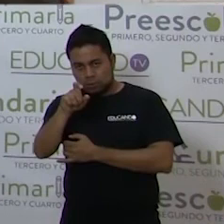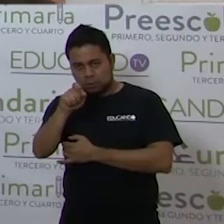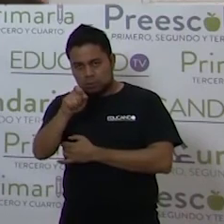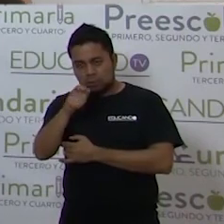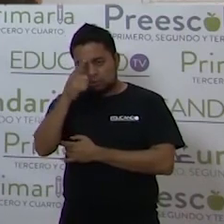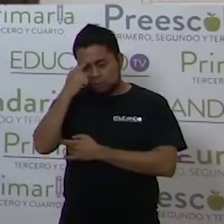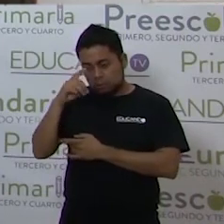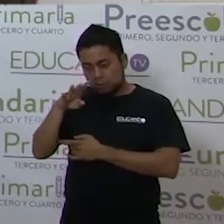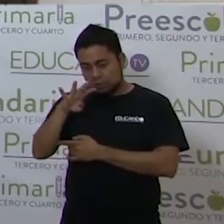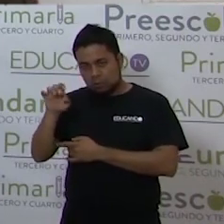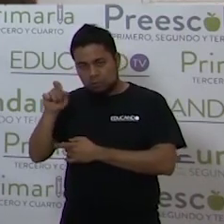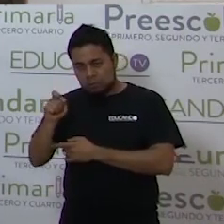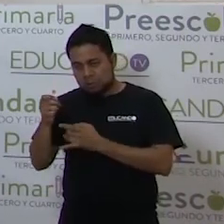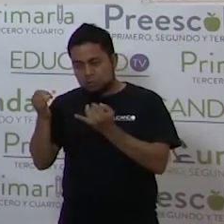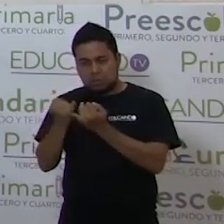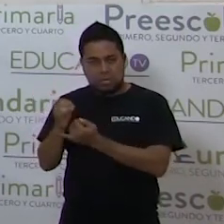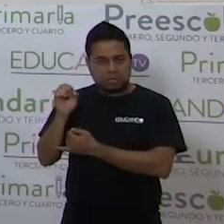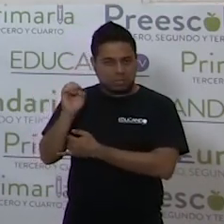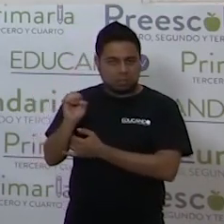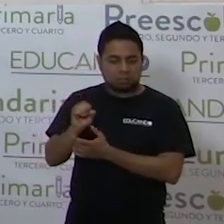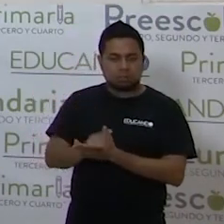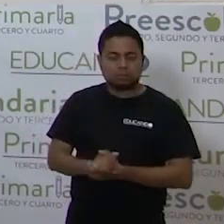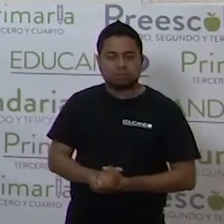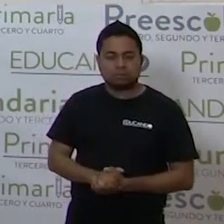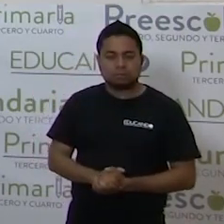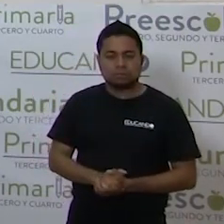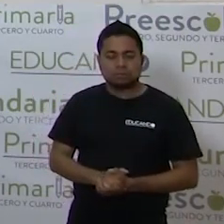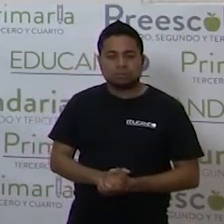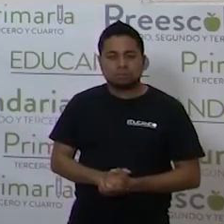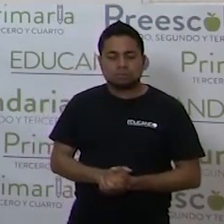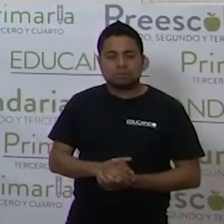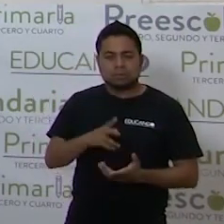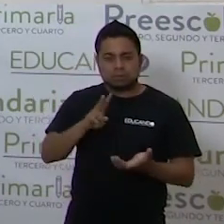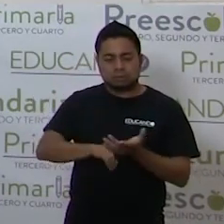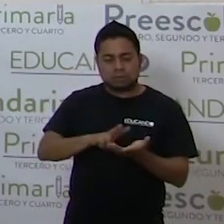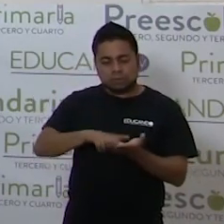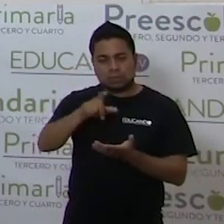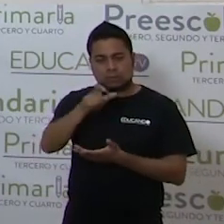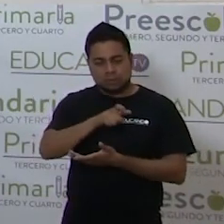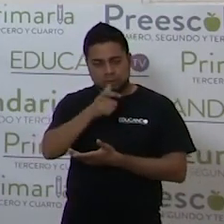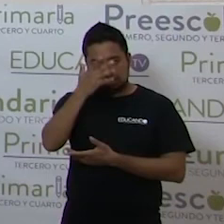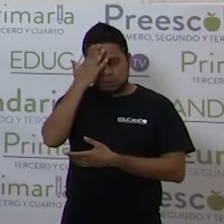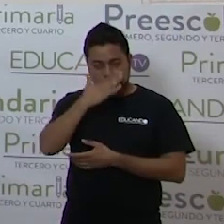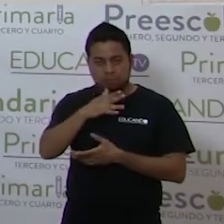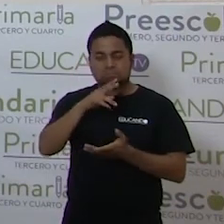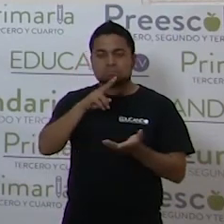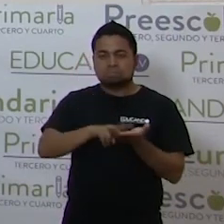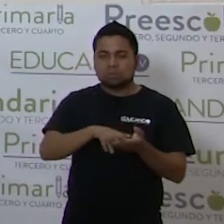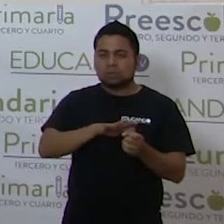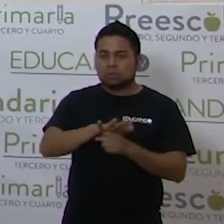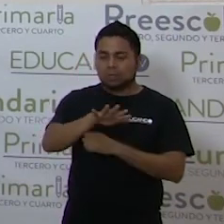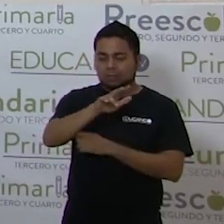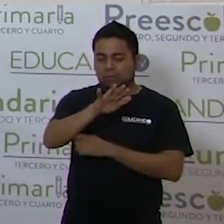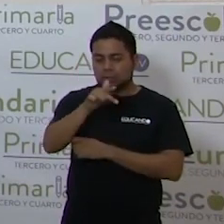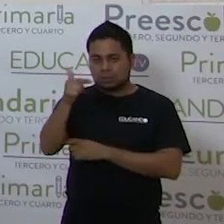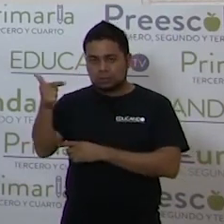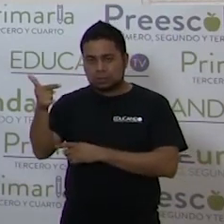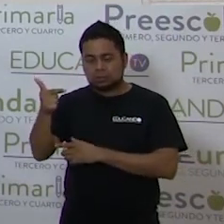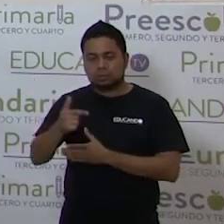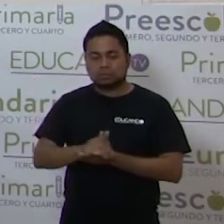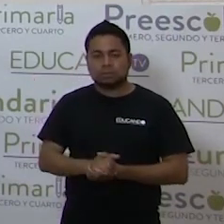420 es cero tenemos entonces el valor de x qué es 57